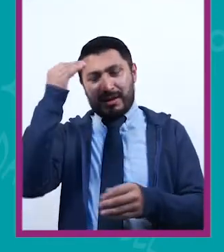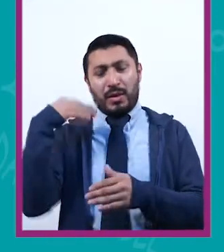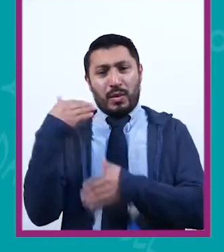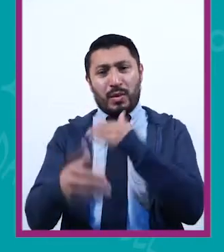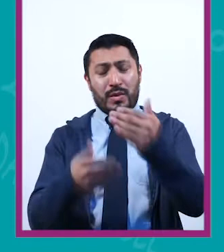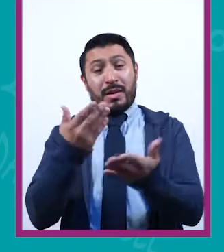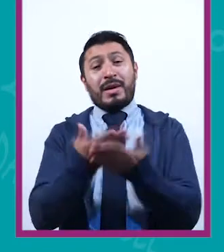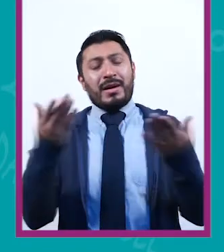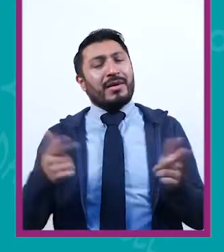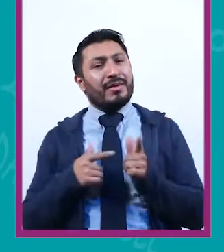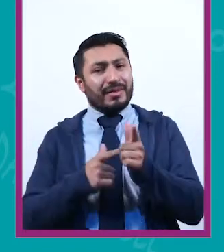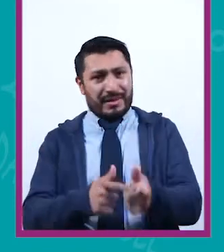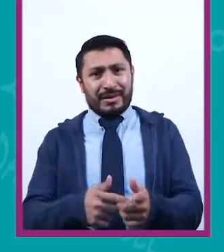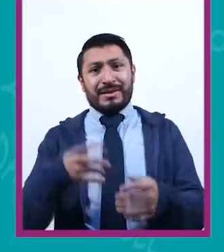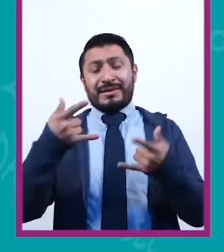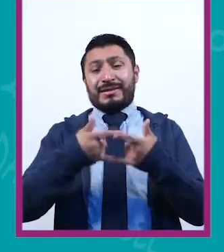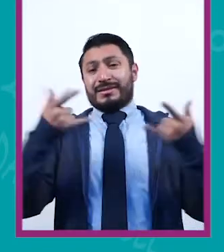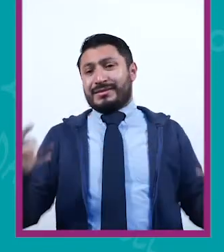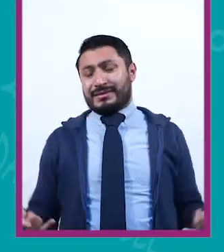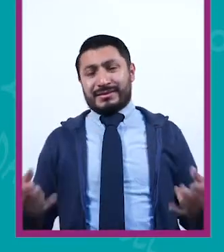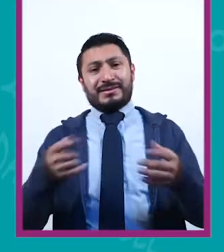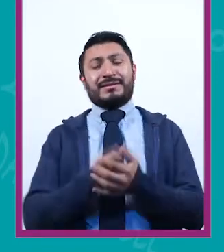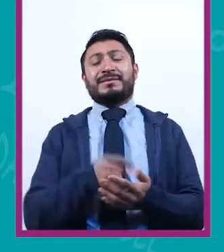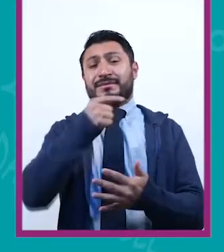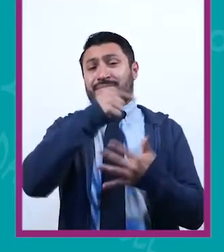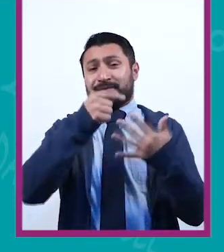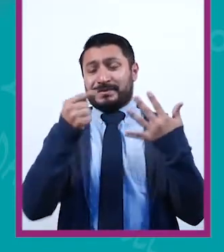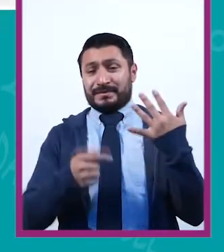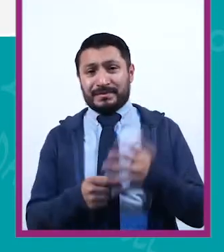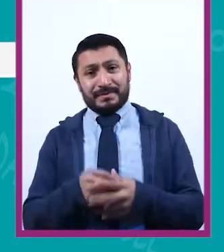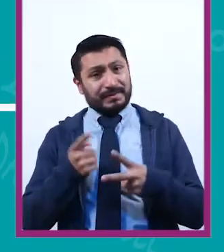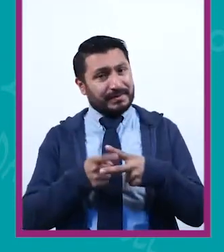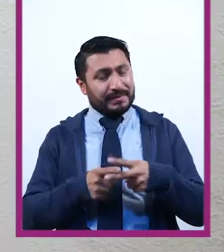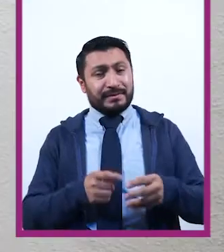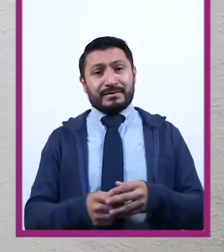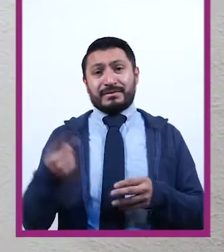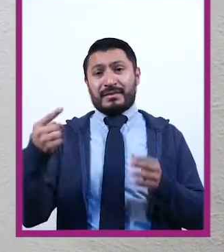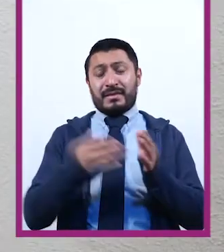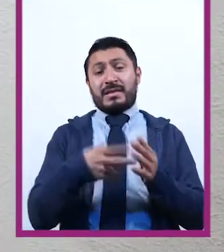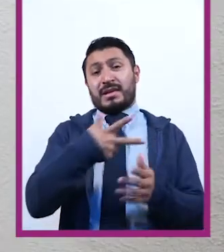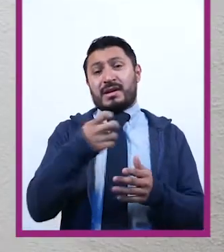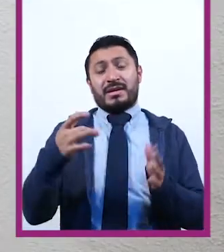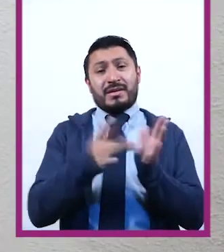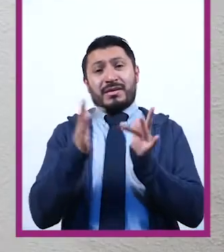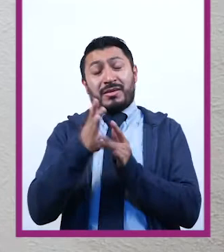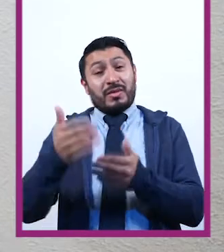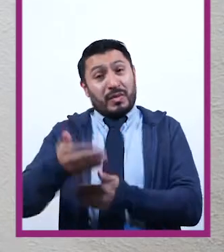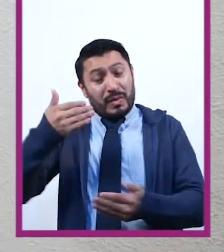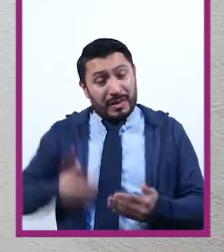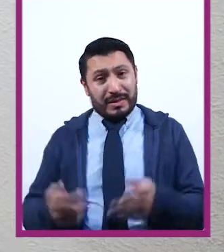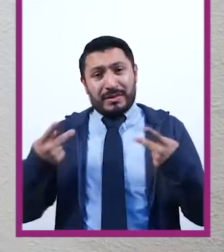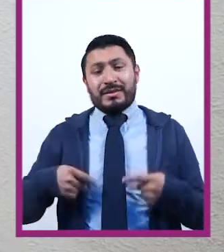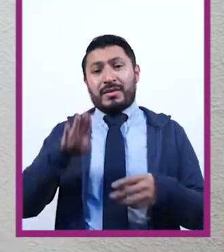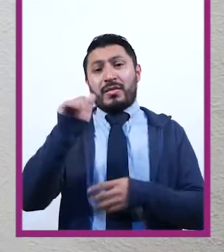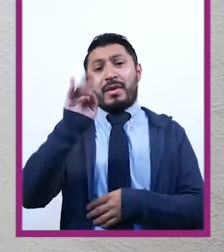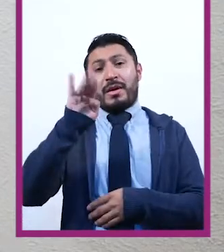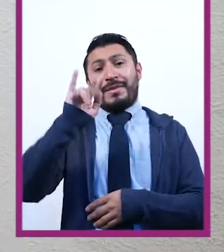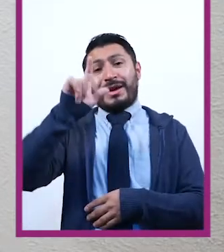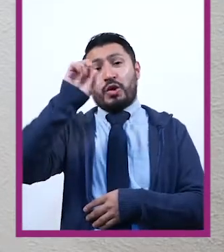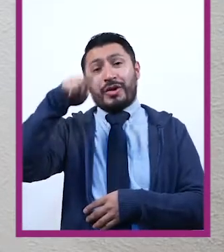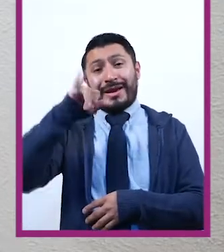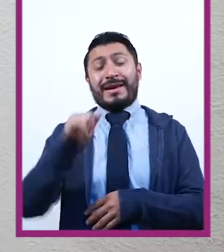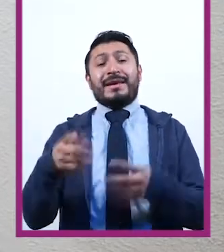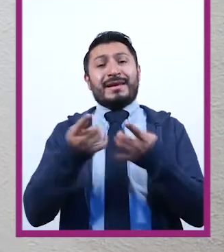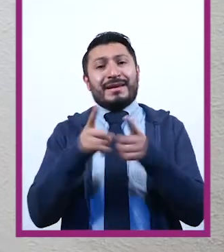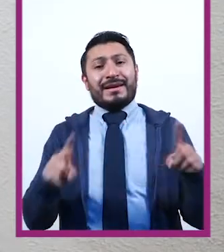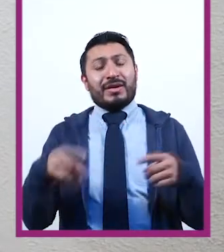Corre el tiempo y ahora hay que avanzar por esta historia de cuentas. Desde el 1800 a.C., los babilonios tuvieron